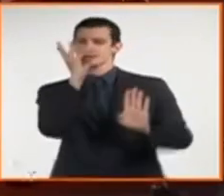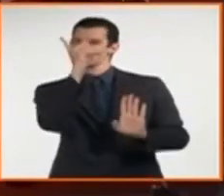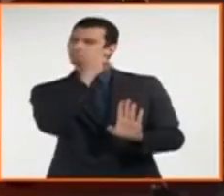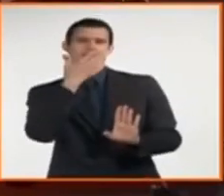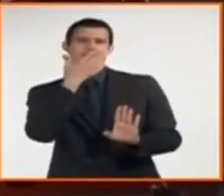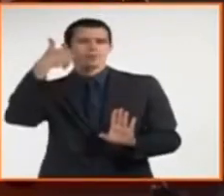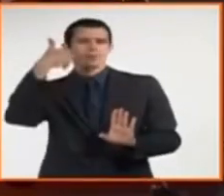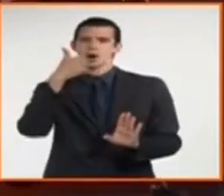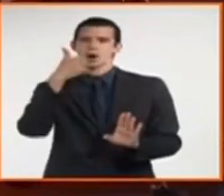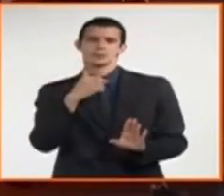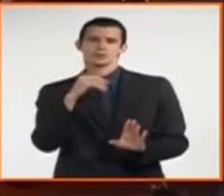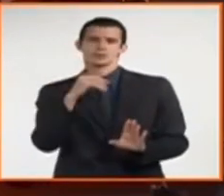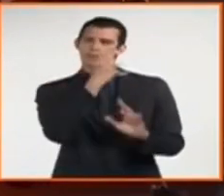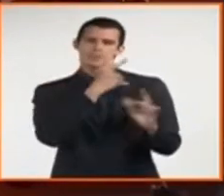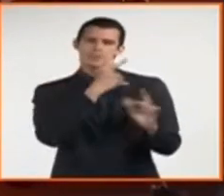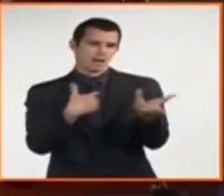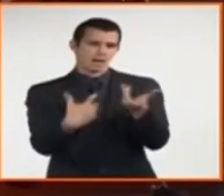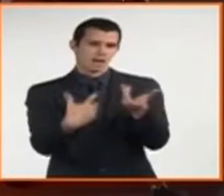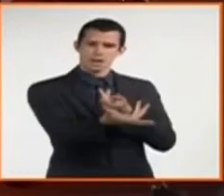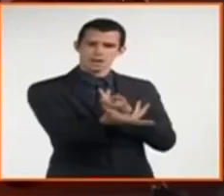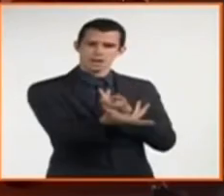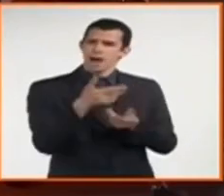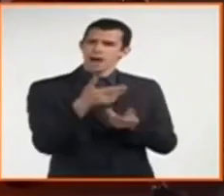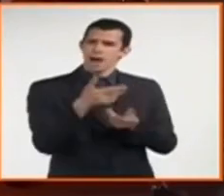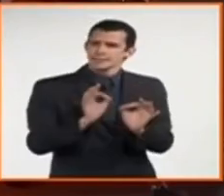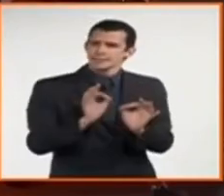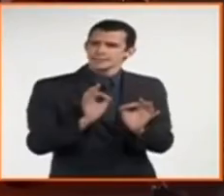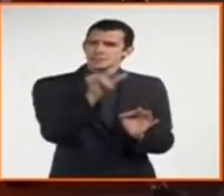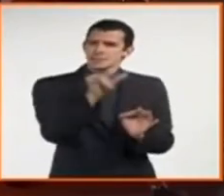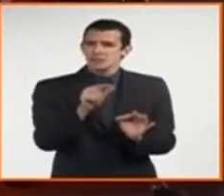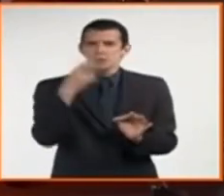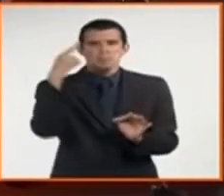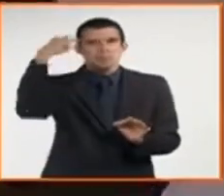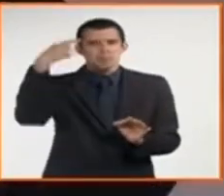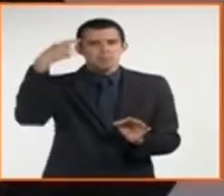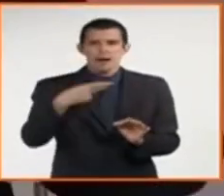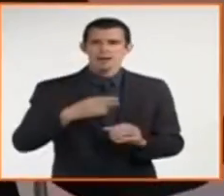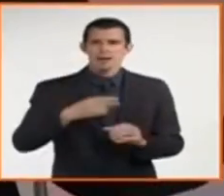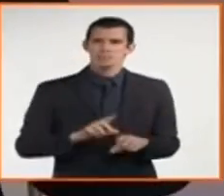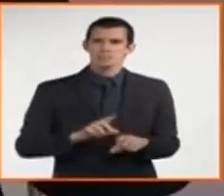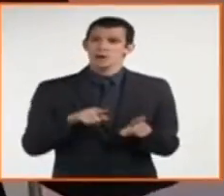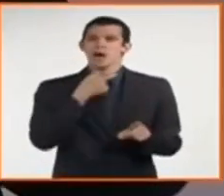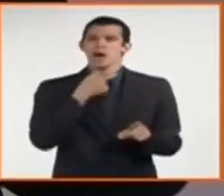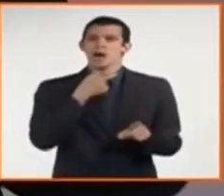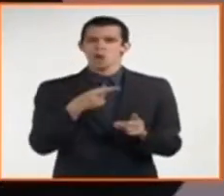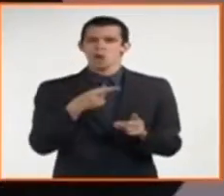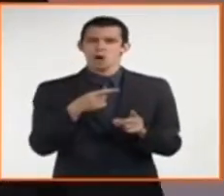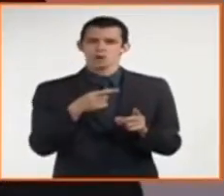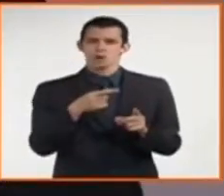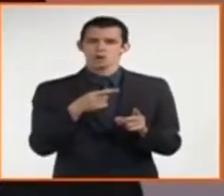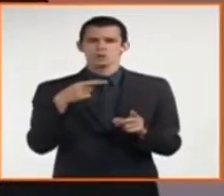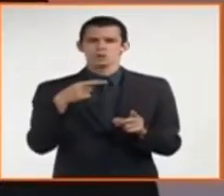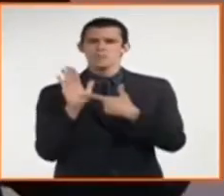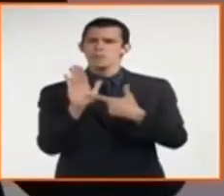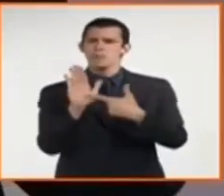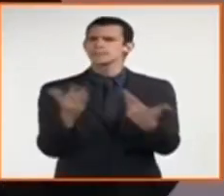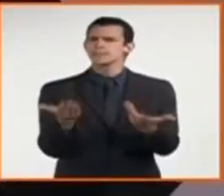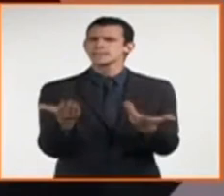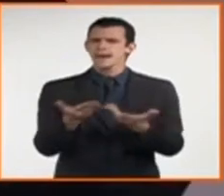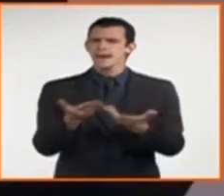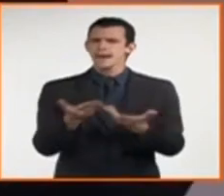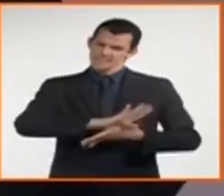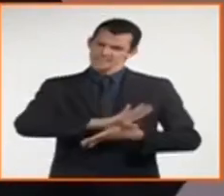vivimos en un mundo de estereotipos y el estereotipo implica racismo desprecio implica prejuicio